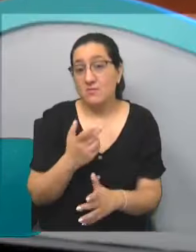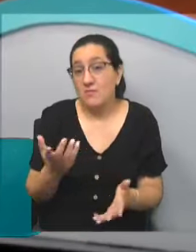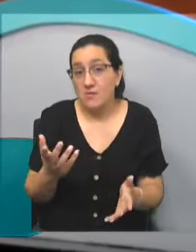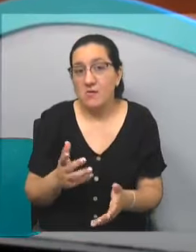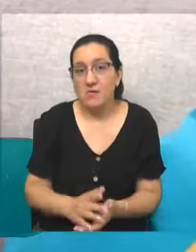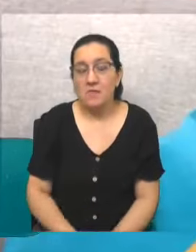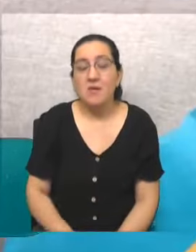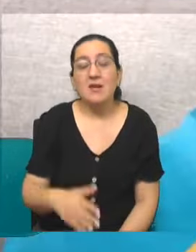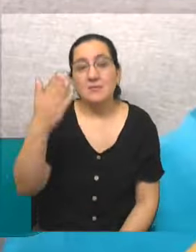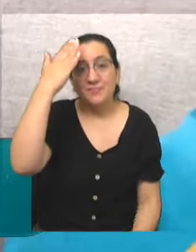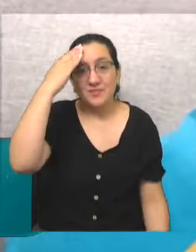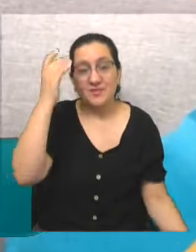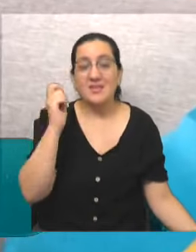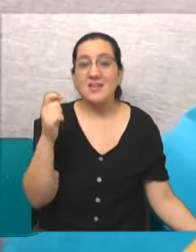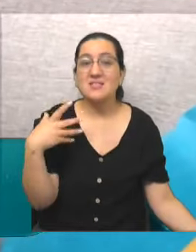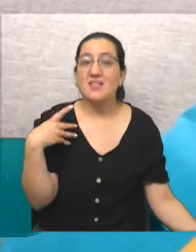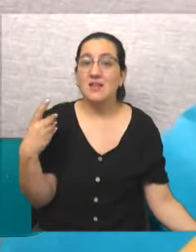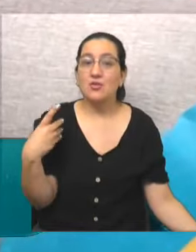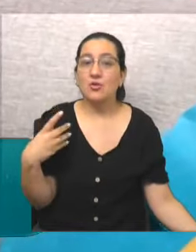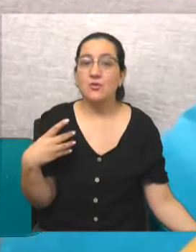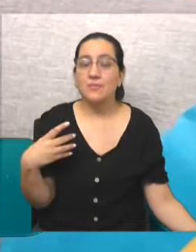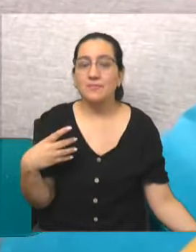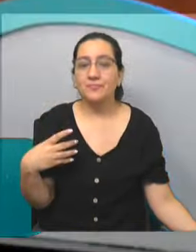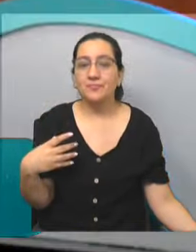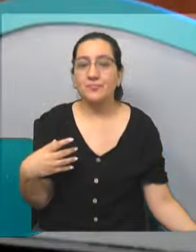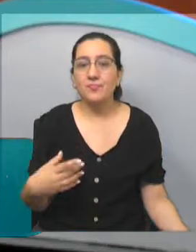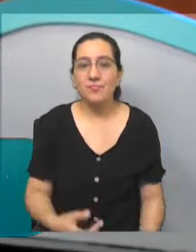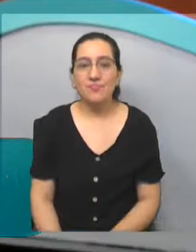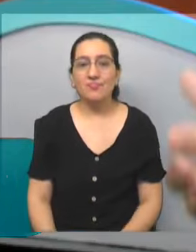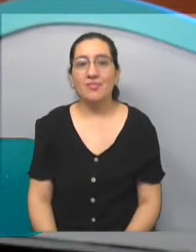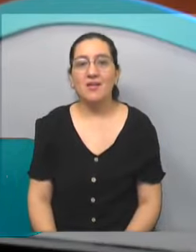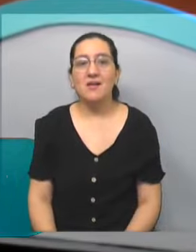quién es el director? ¿Cuánto le costó a Fito Valli decir que no podía decirlo? No podía